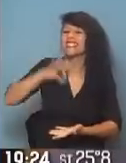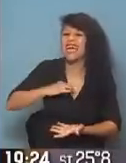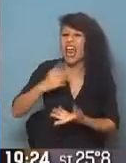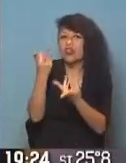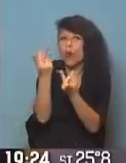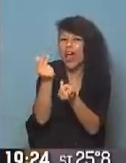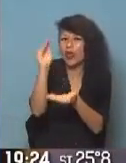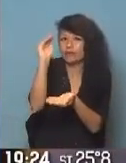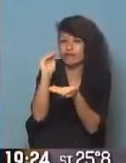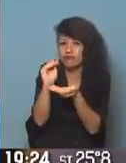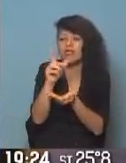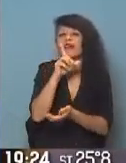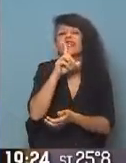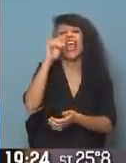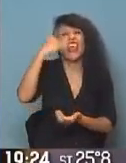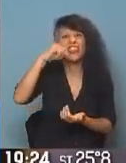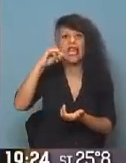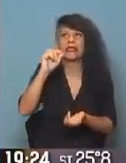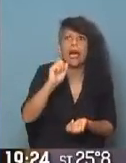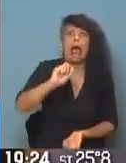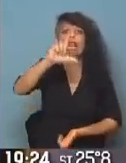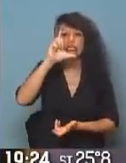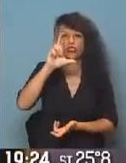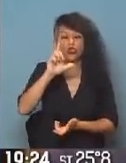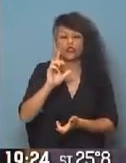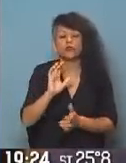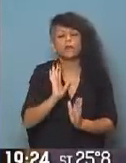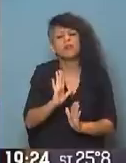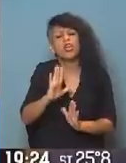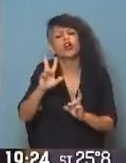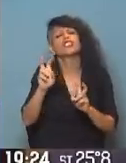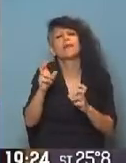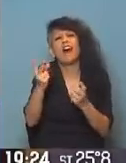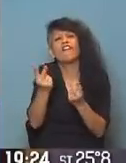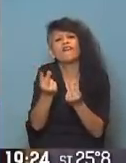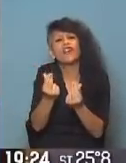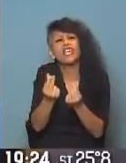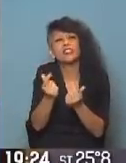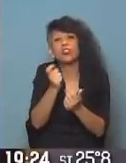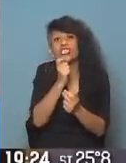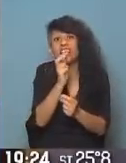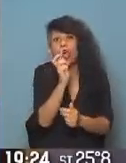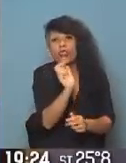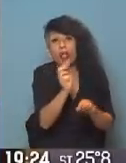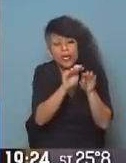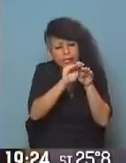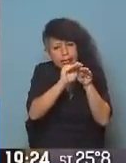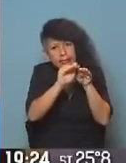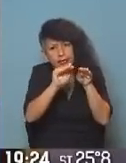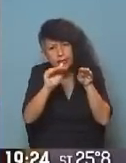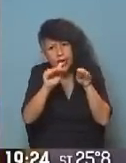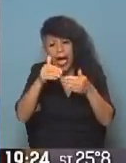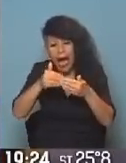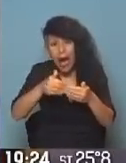altas tasas de interés ahora en términos financieros quizás lo que uno puede esperar es que si el dólar estabilizó de acá en adelante la